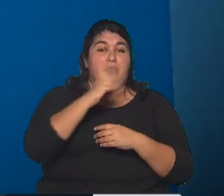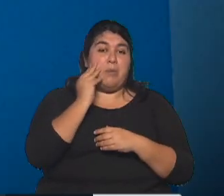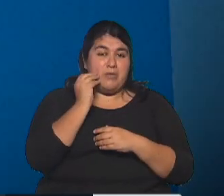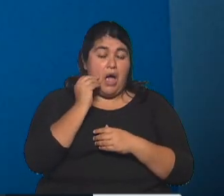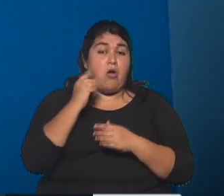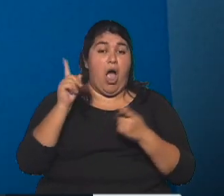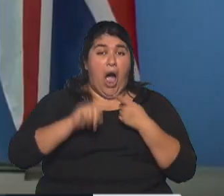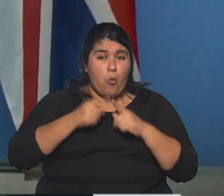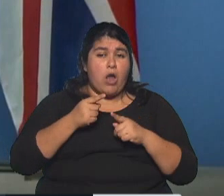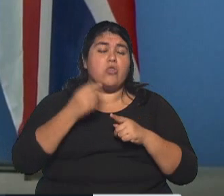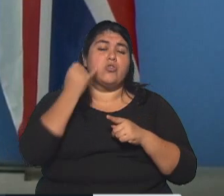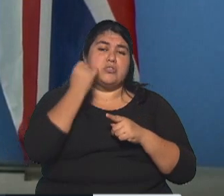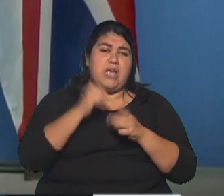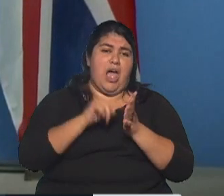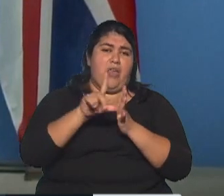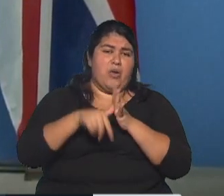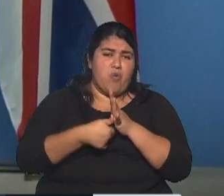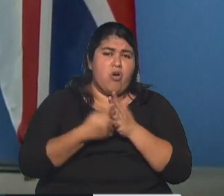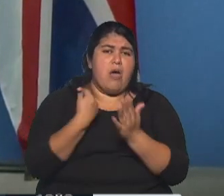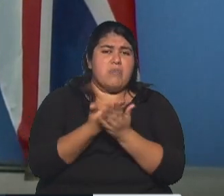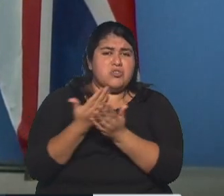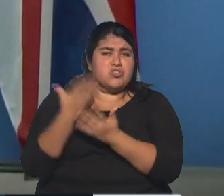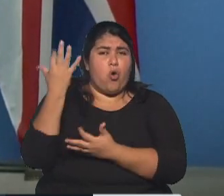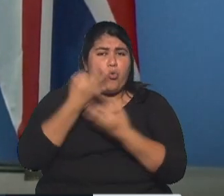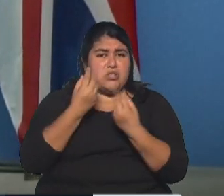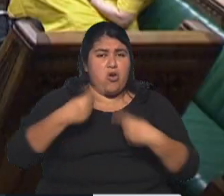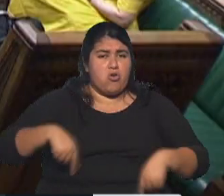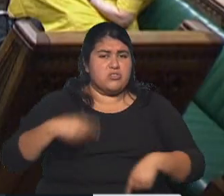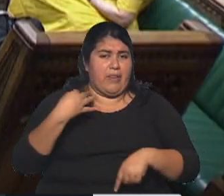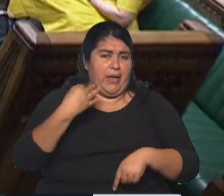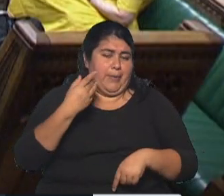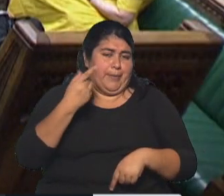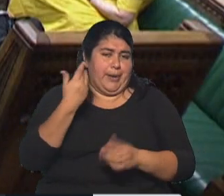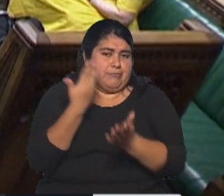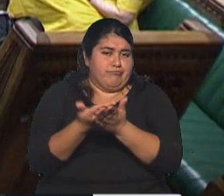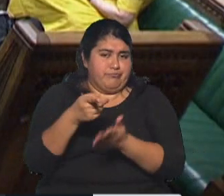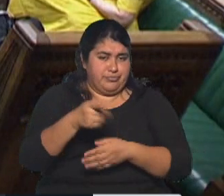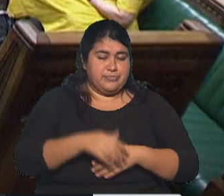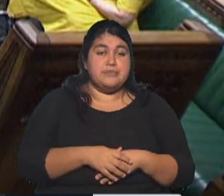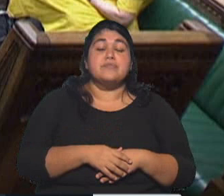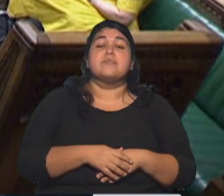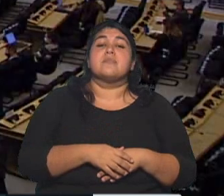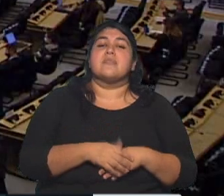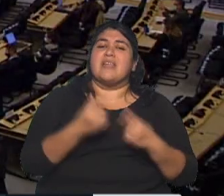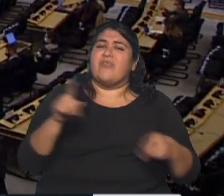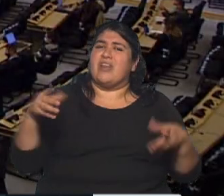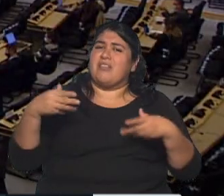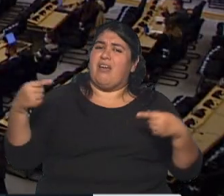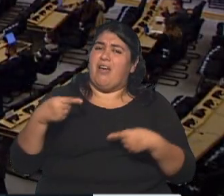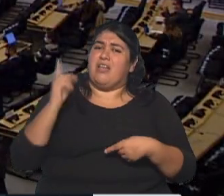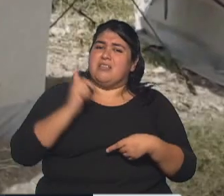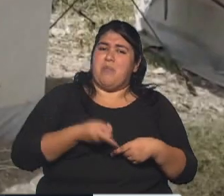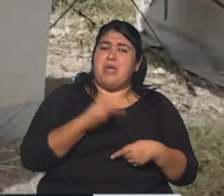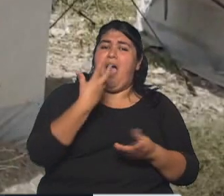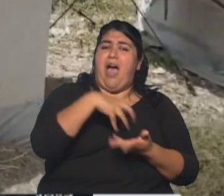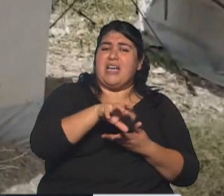acuerdo va a demorarse a raíz de las presentaciones judiciales que deberá enfrentar. A la controversia interna se le suma la de la